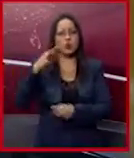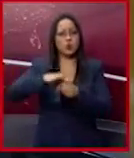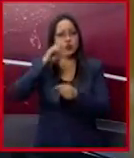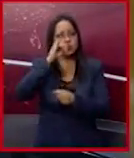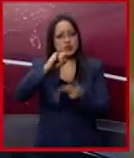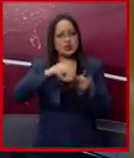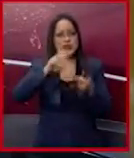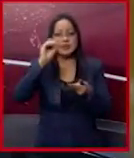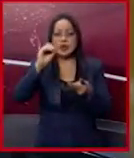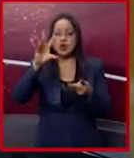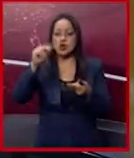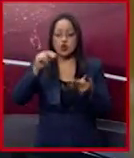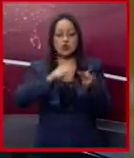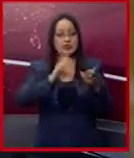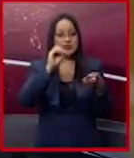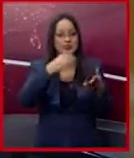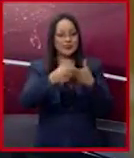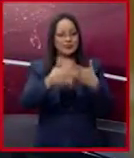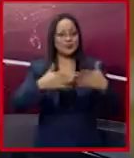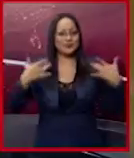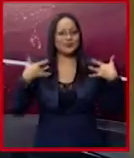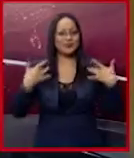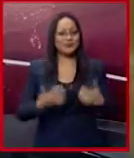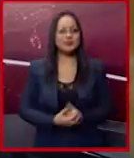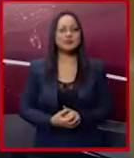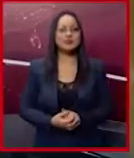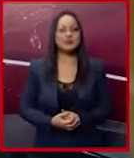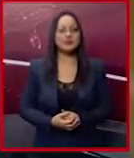pro, 0 en contra y 0 abstenciones.